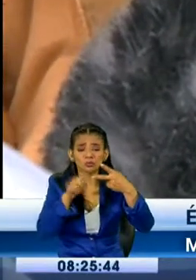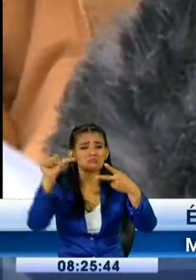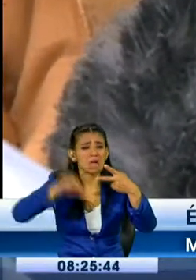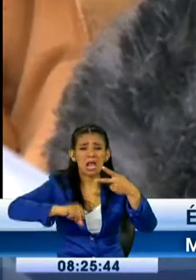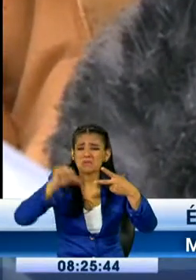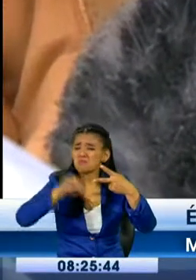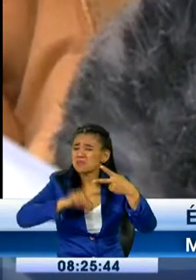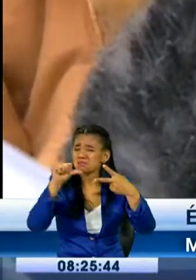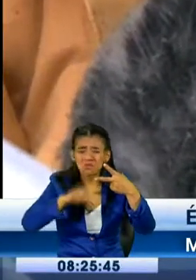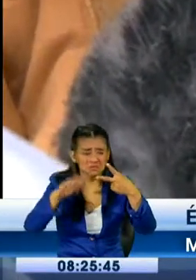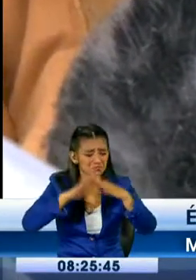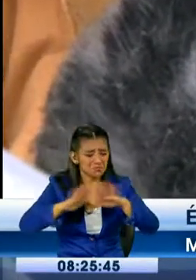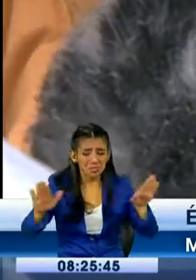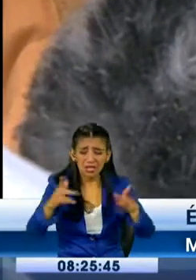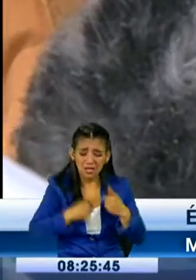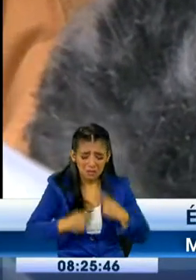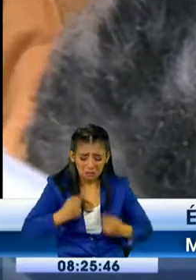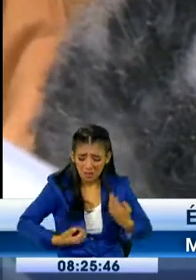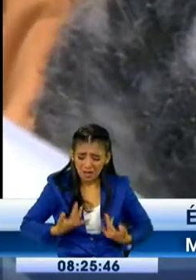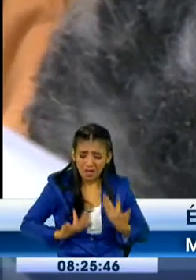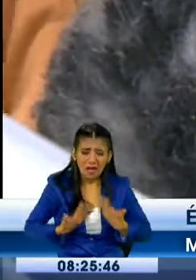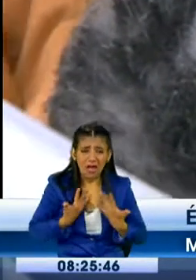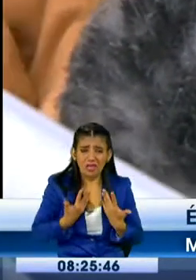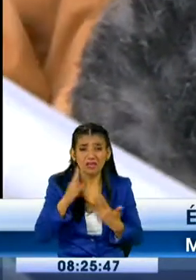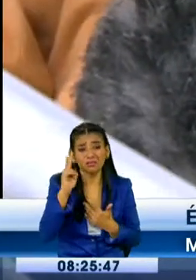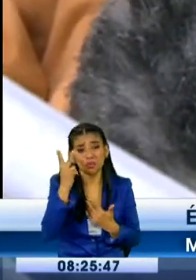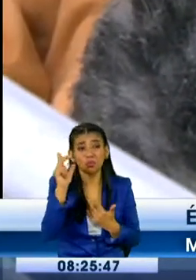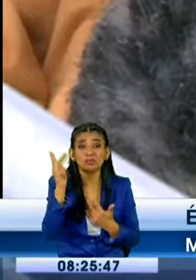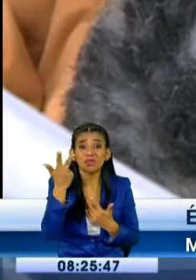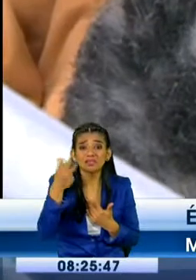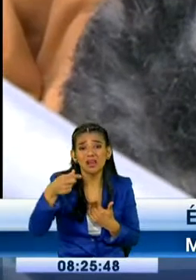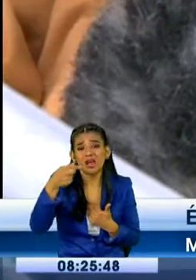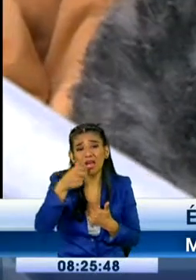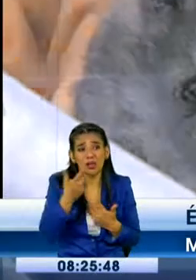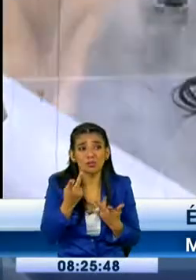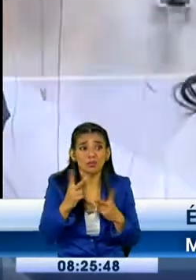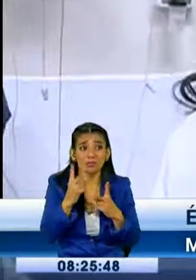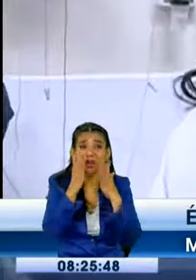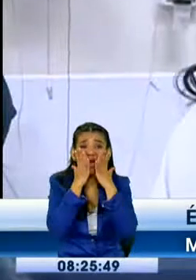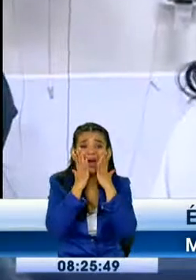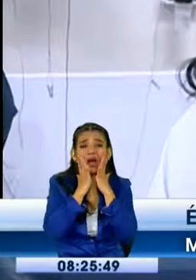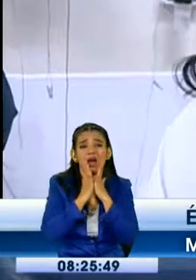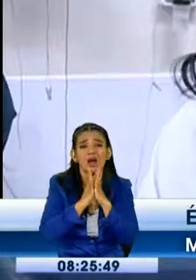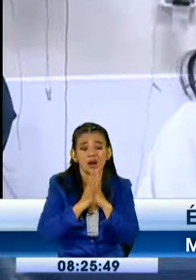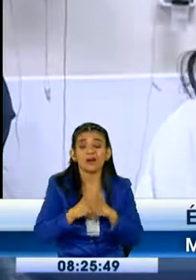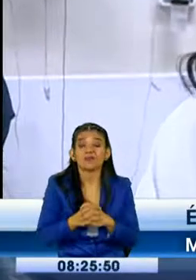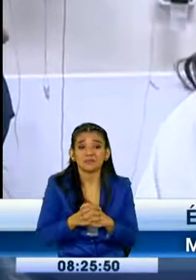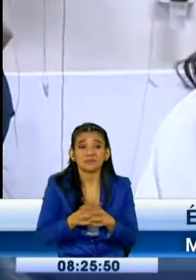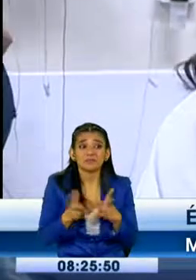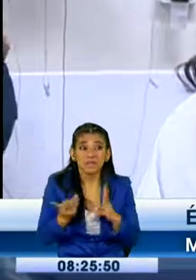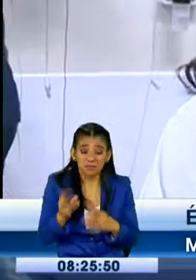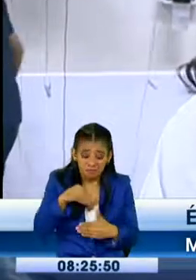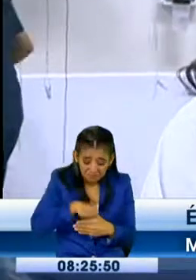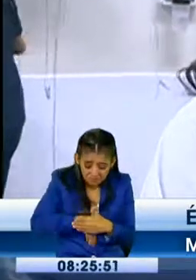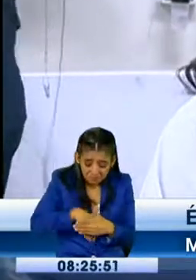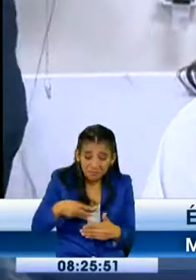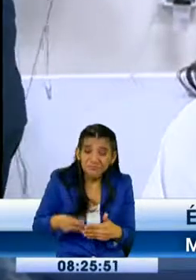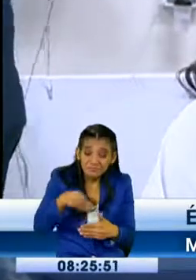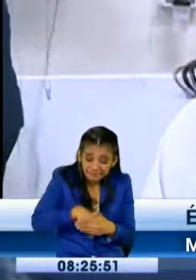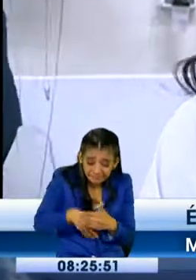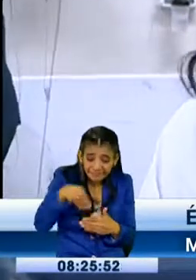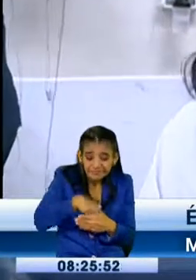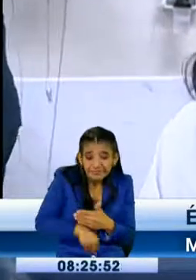malo, está bastante quemada, tiene quemaduras de segundo y tercer grado, incluso en la cara. Tiene tres crías en el